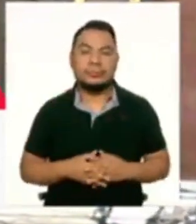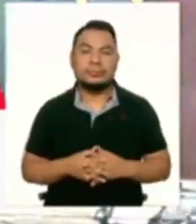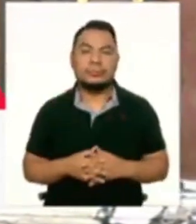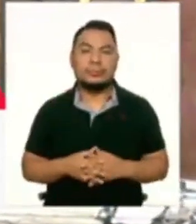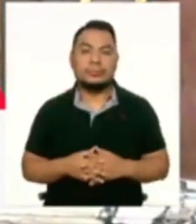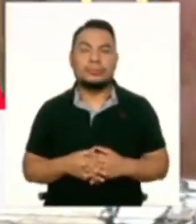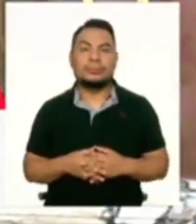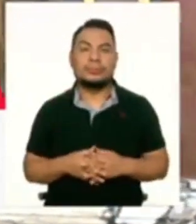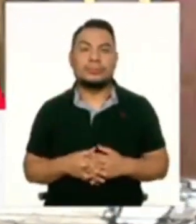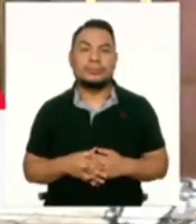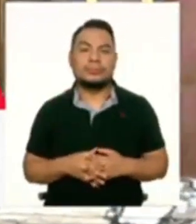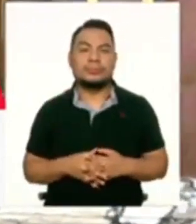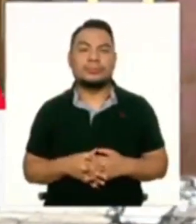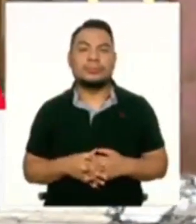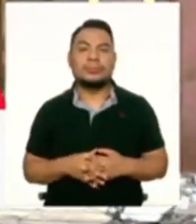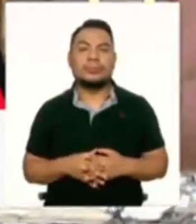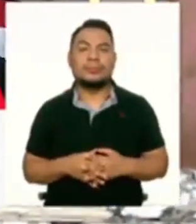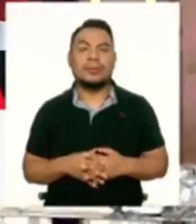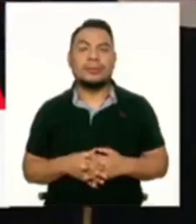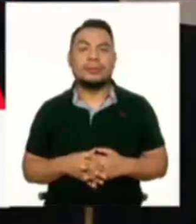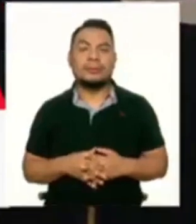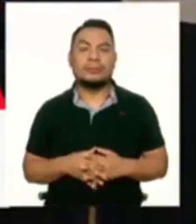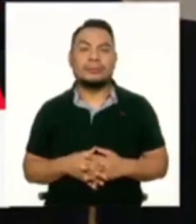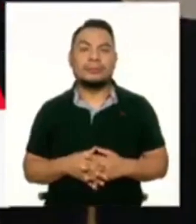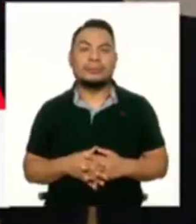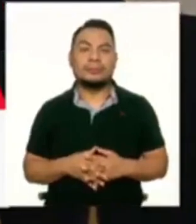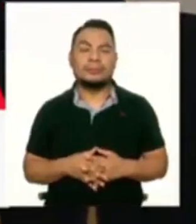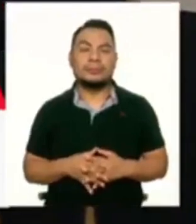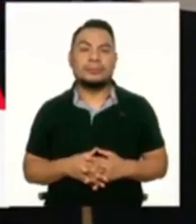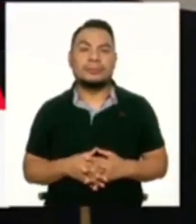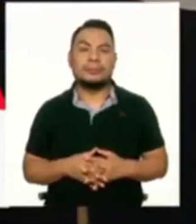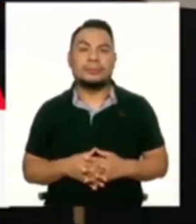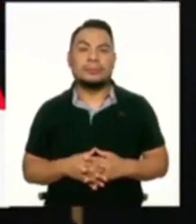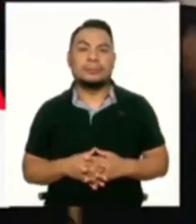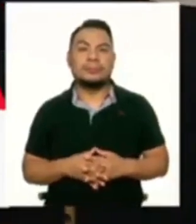Saluda al Presidente de la República, levantan la mano.